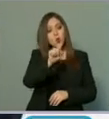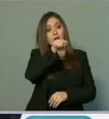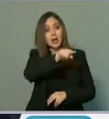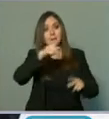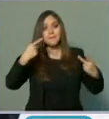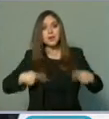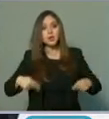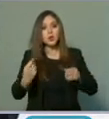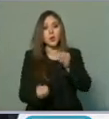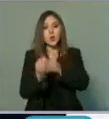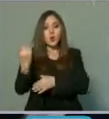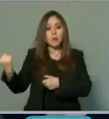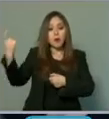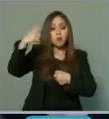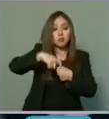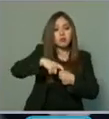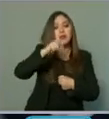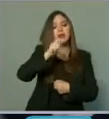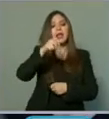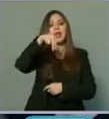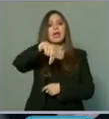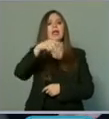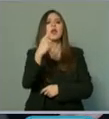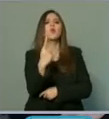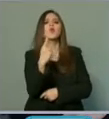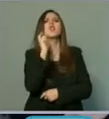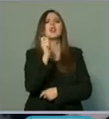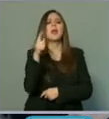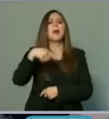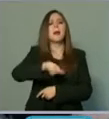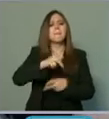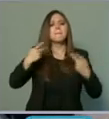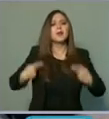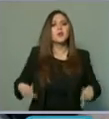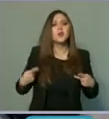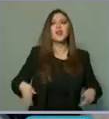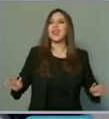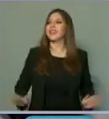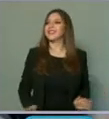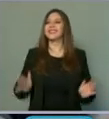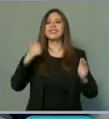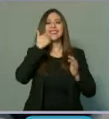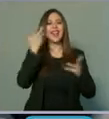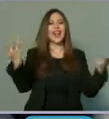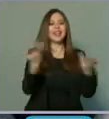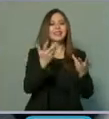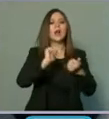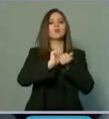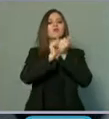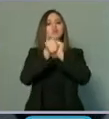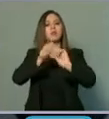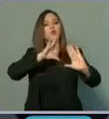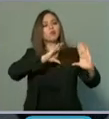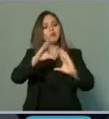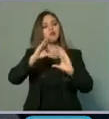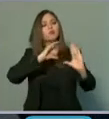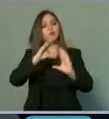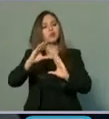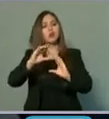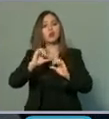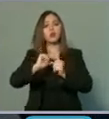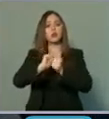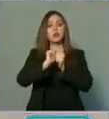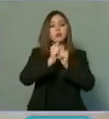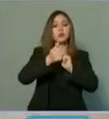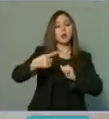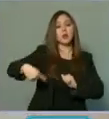una necesidad en E1, en donde la persona es un aprendiz. Tiene el entusiasmo, no sabe hacerlo. Entonces se le da dirección. Pero cuando la persona ya